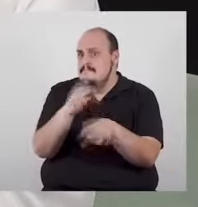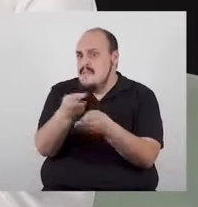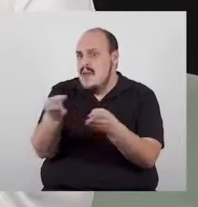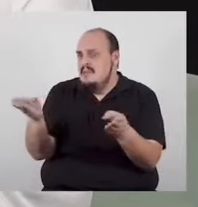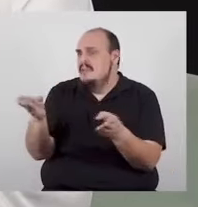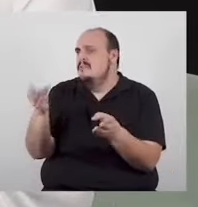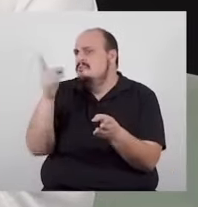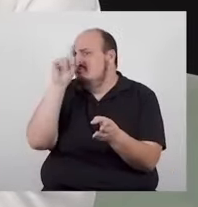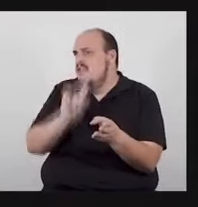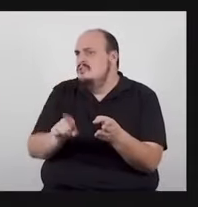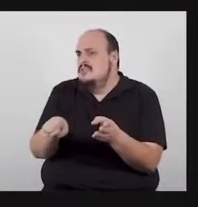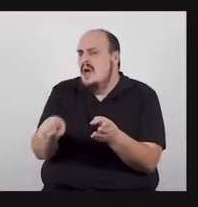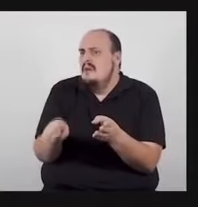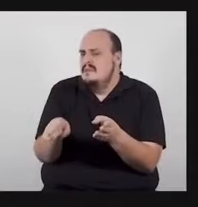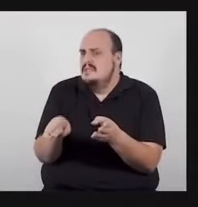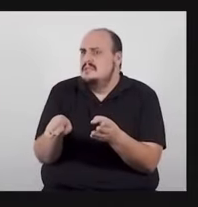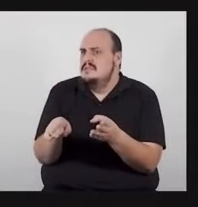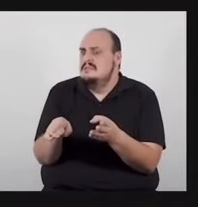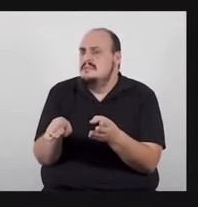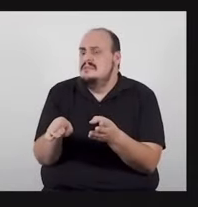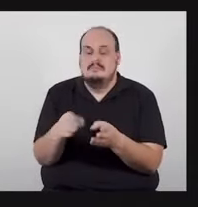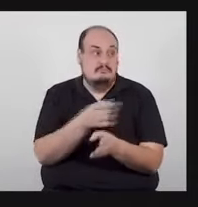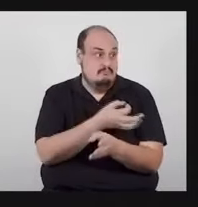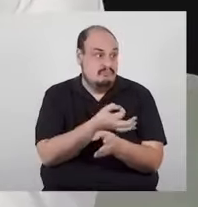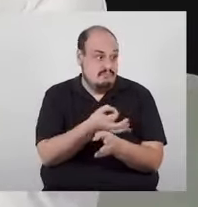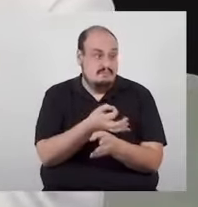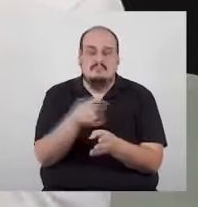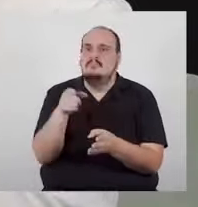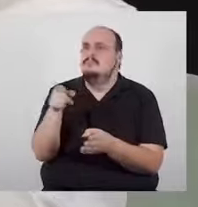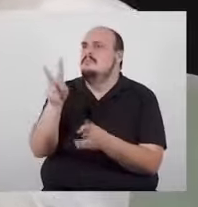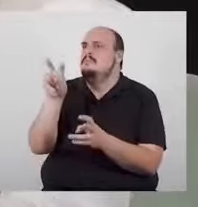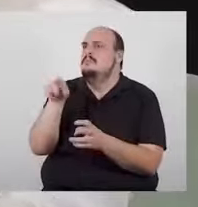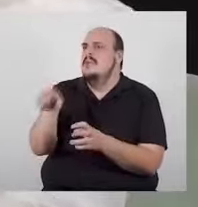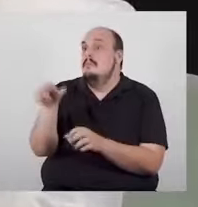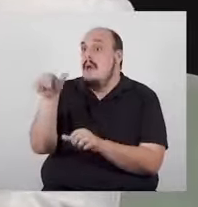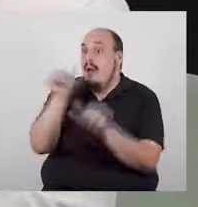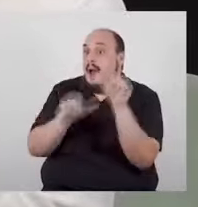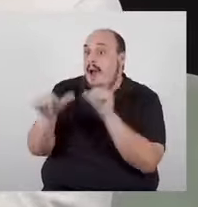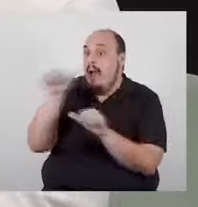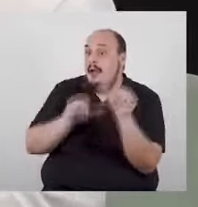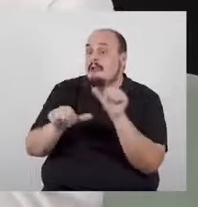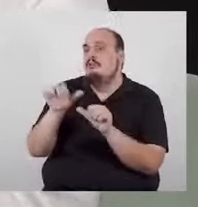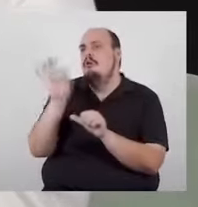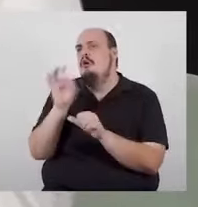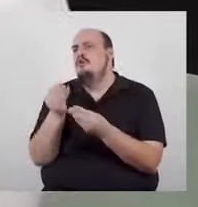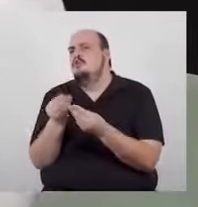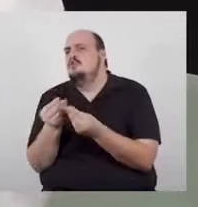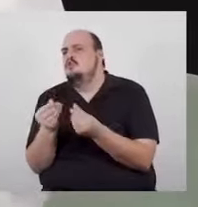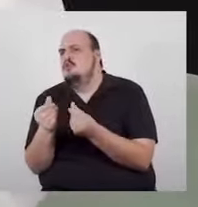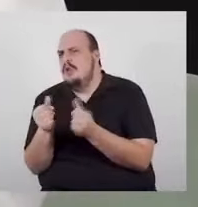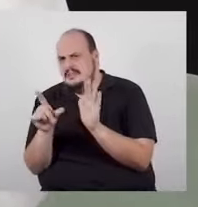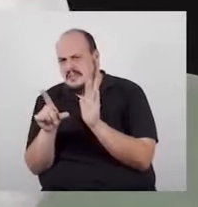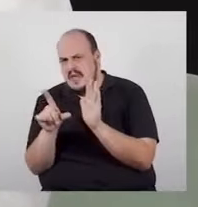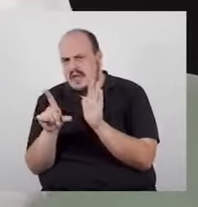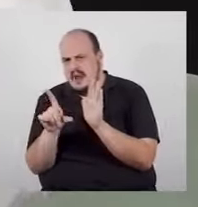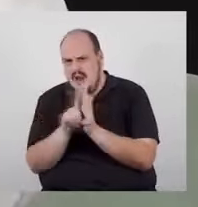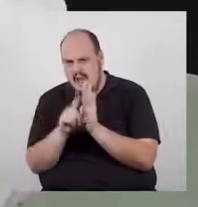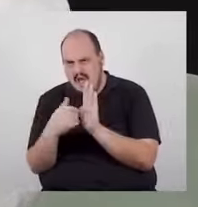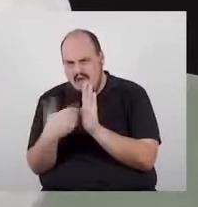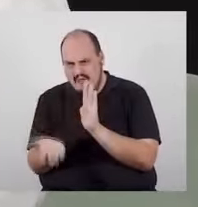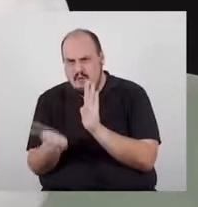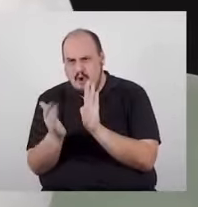conscientes de cómo el consumo de alcohol o de algunas sustancias legales, o sea, de